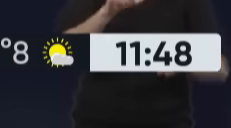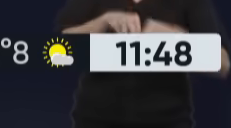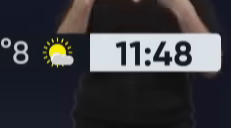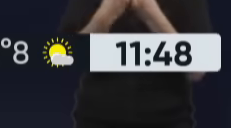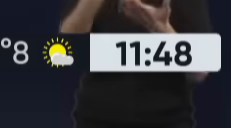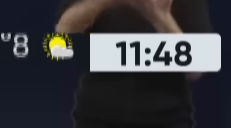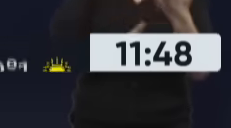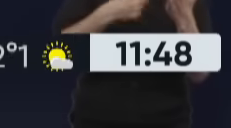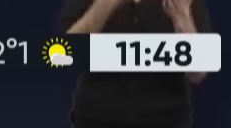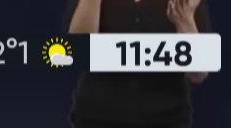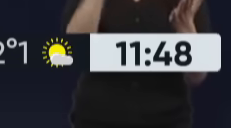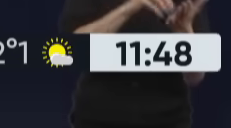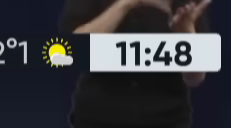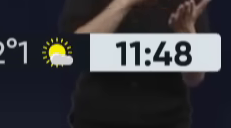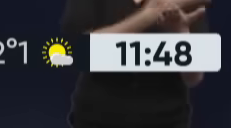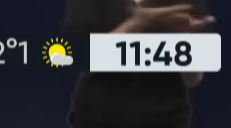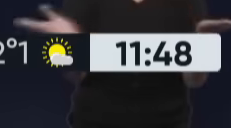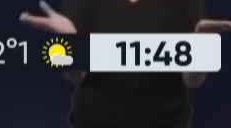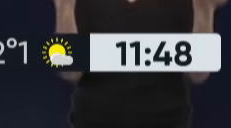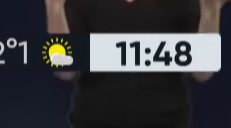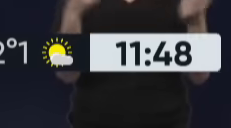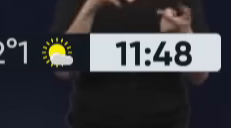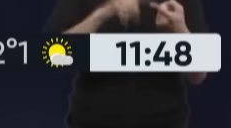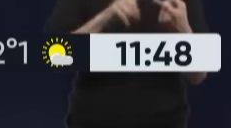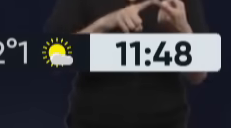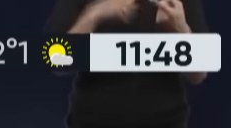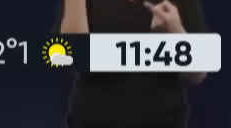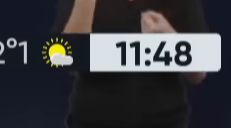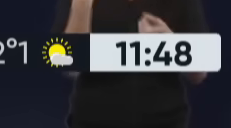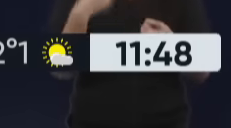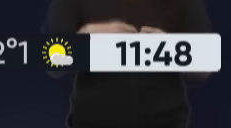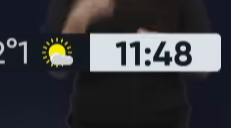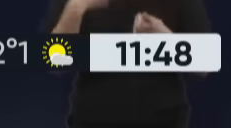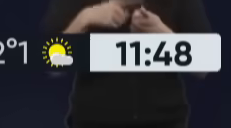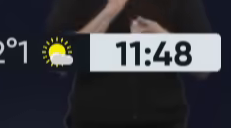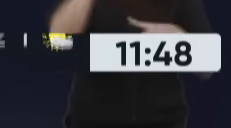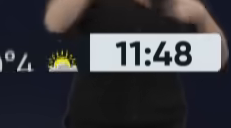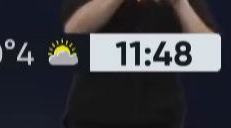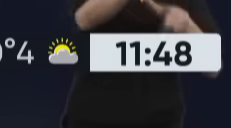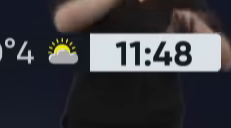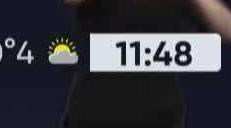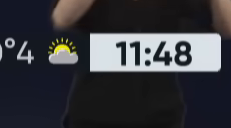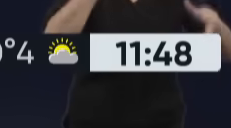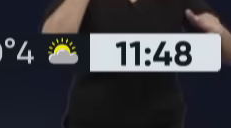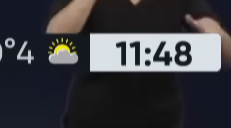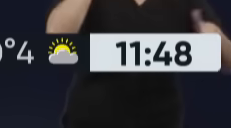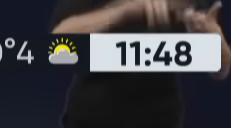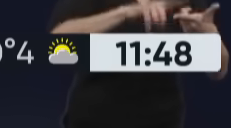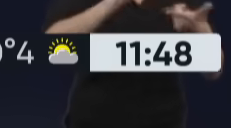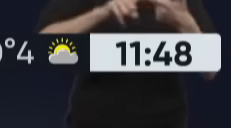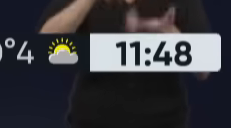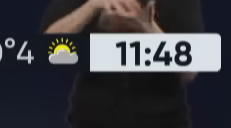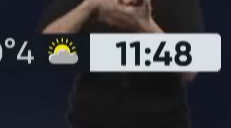juegos. Uno, que por supuesto está en poder de la CIDE, otro